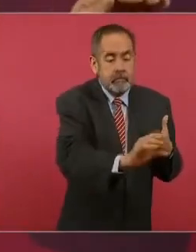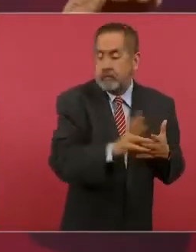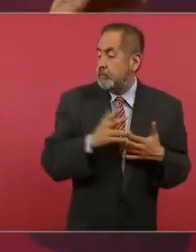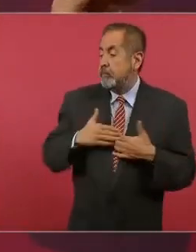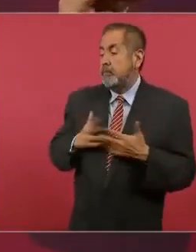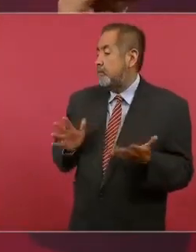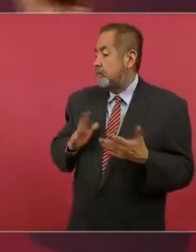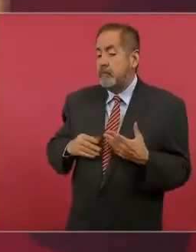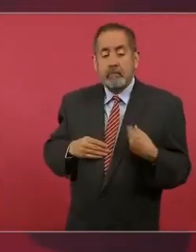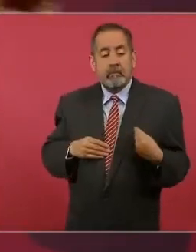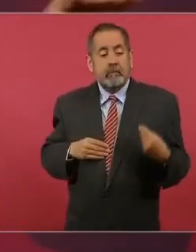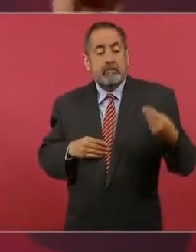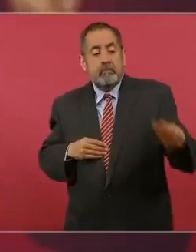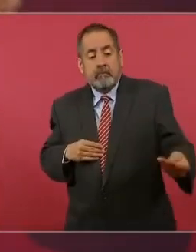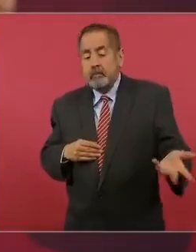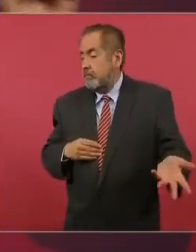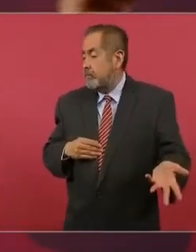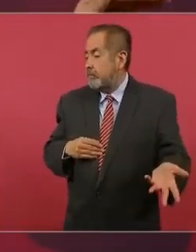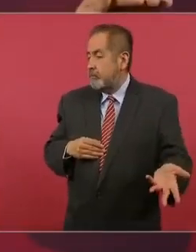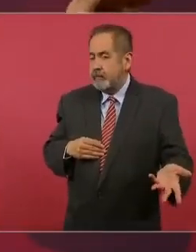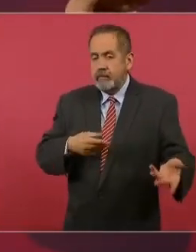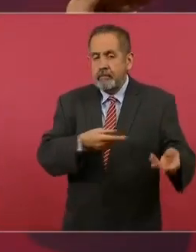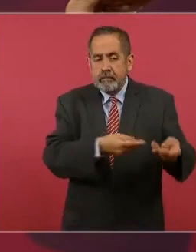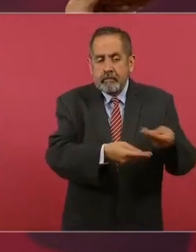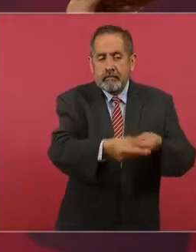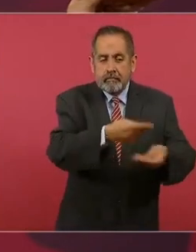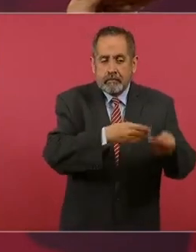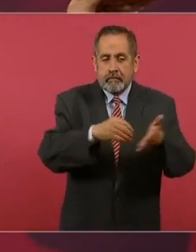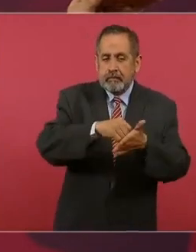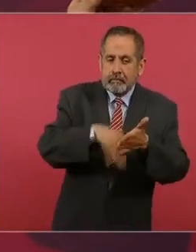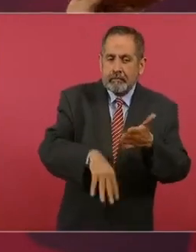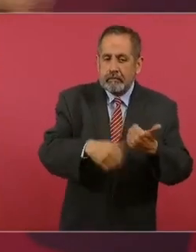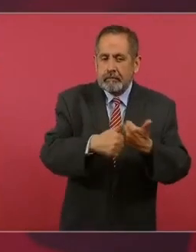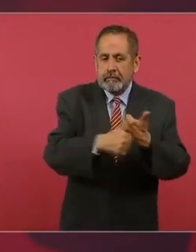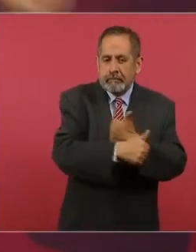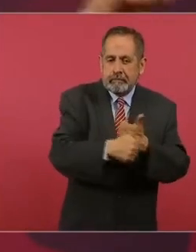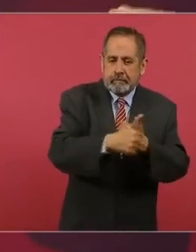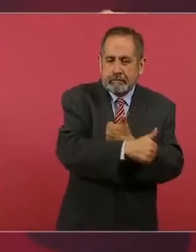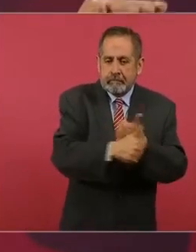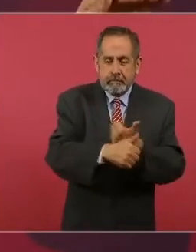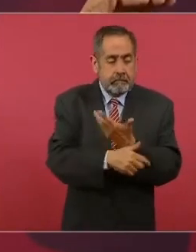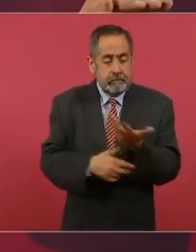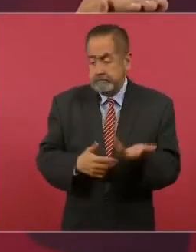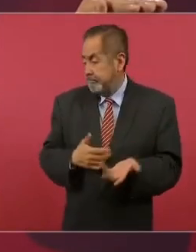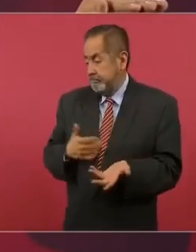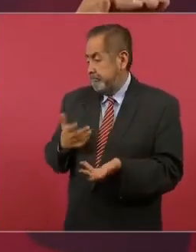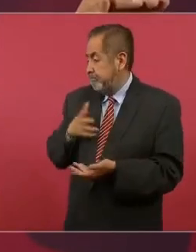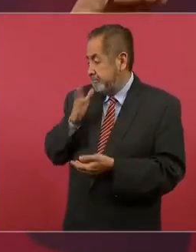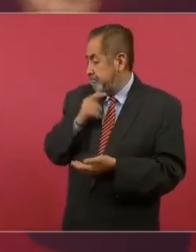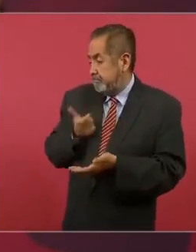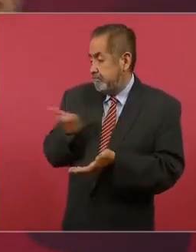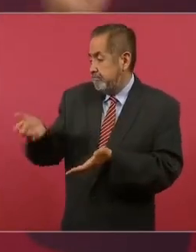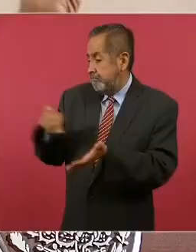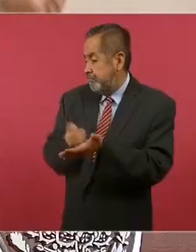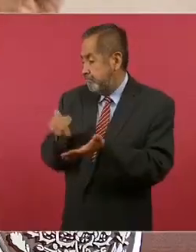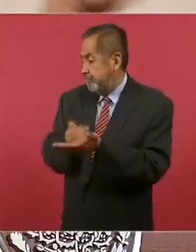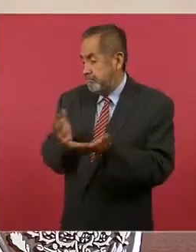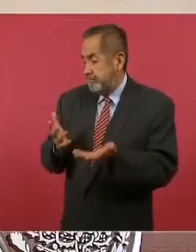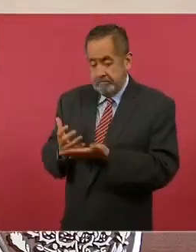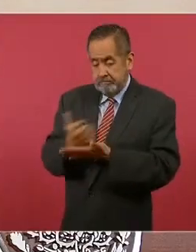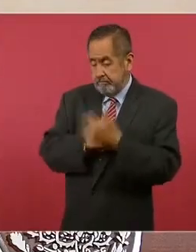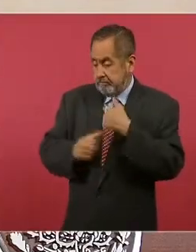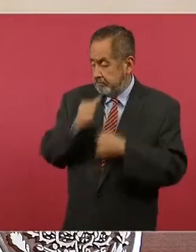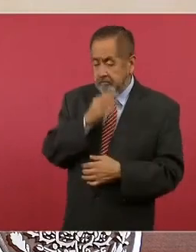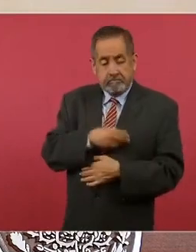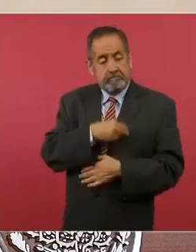tanto ingresos como gastos y resultaba que no había